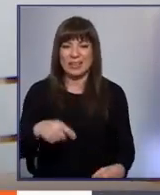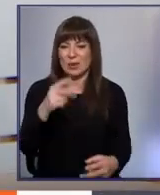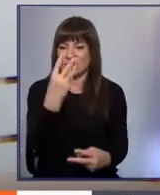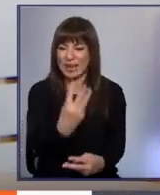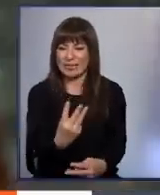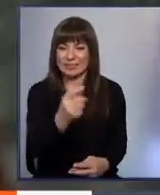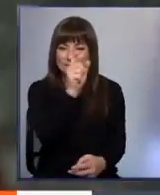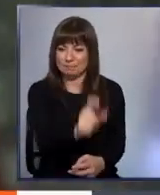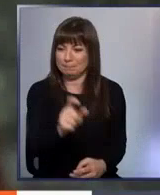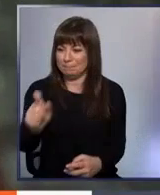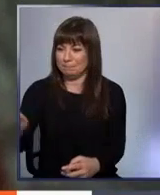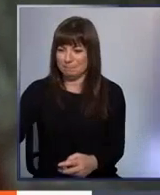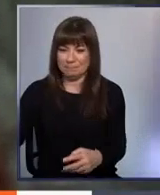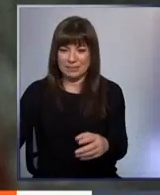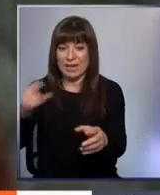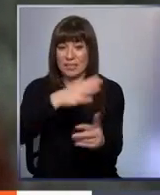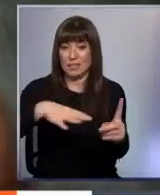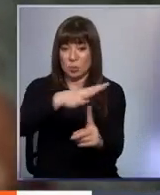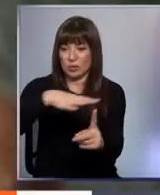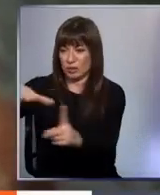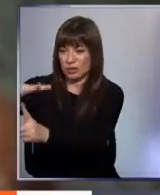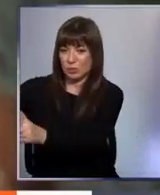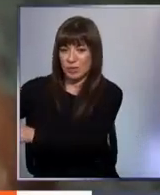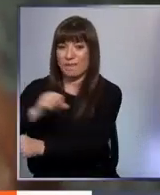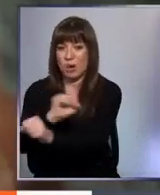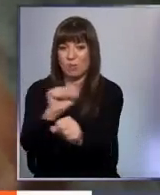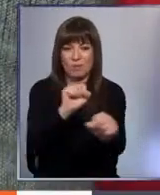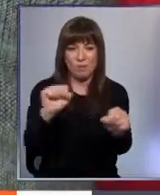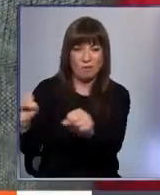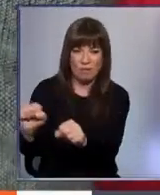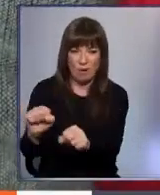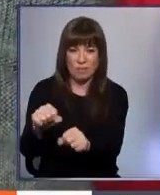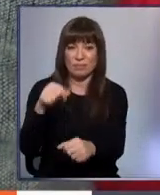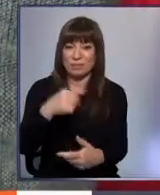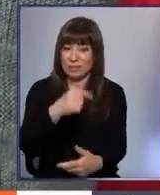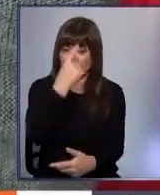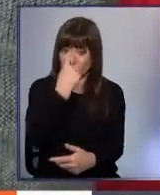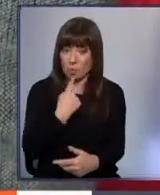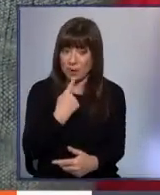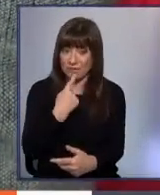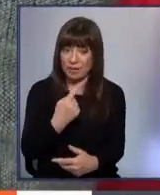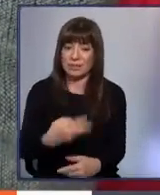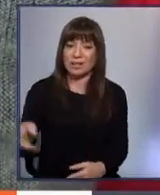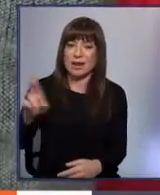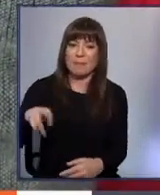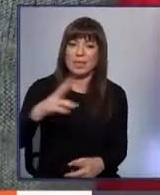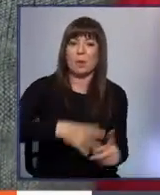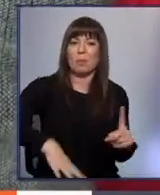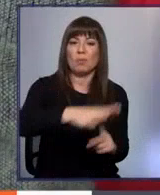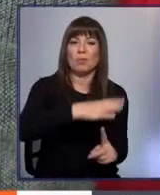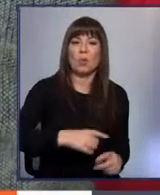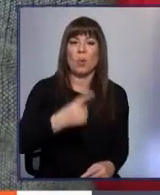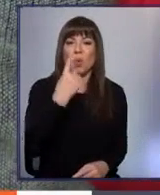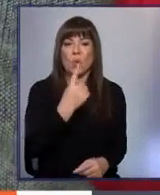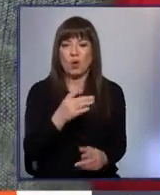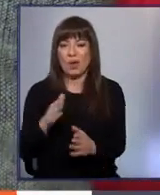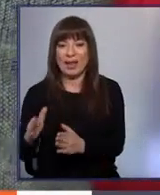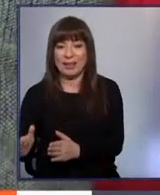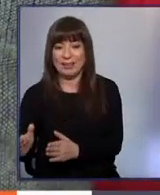que ya les mencioné. La probabilidad de que dicho perfil se repita en la población es de 1